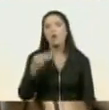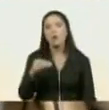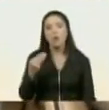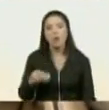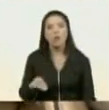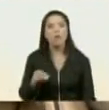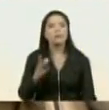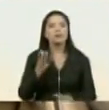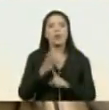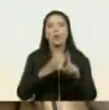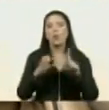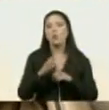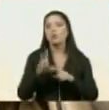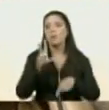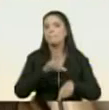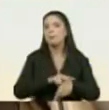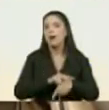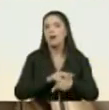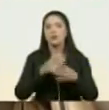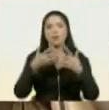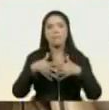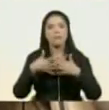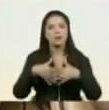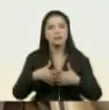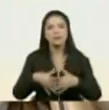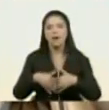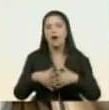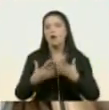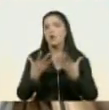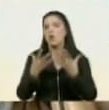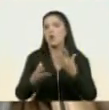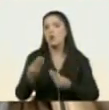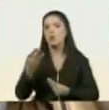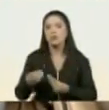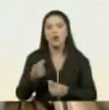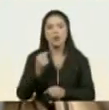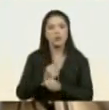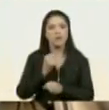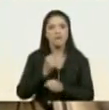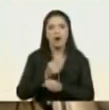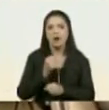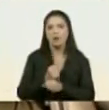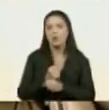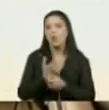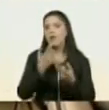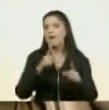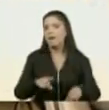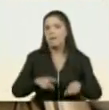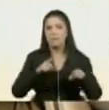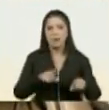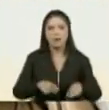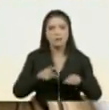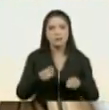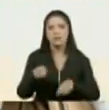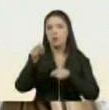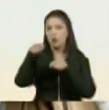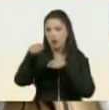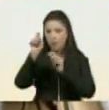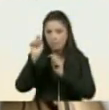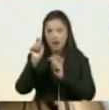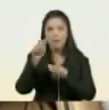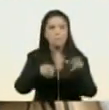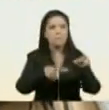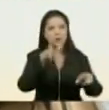cultores, médicos, empresarios, comuneros, trabajadores, trabajadoras, campesinos, pescadores, personas con algún